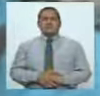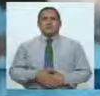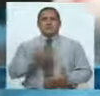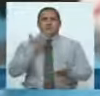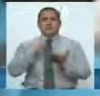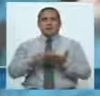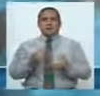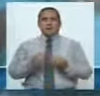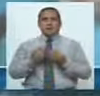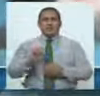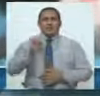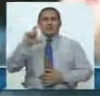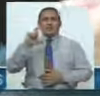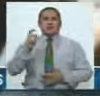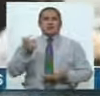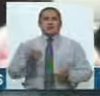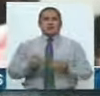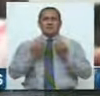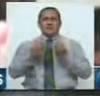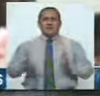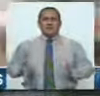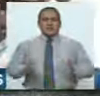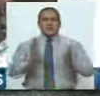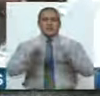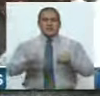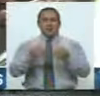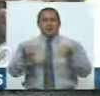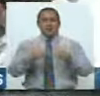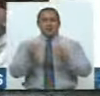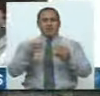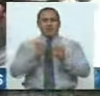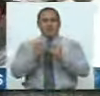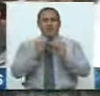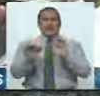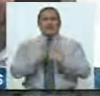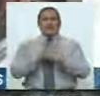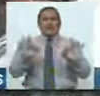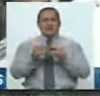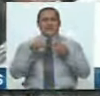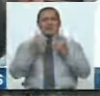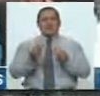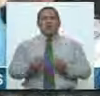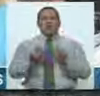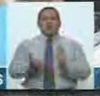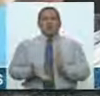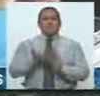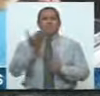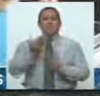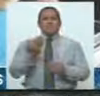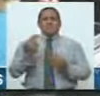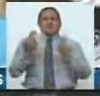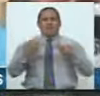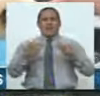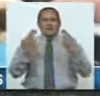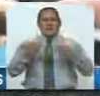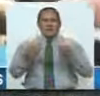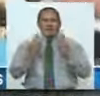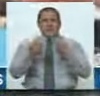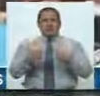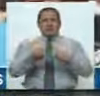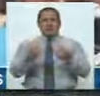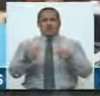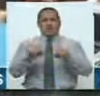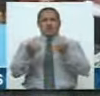Pues mal, pues muy caro. Y las pistas están todas rotas, no arreglan nada de las pistas. ¿Cómo van a subir algo si todas las pistas están todas